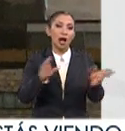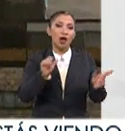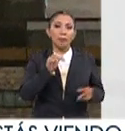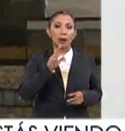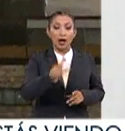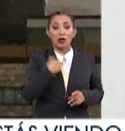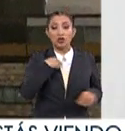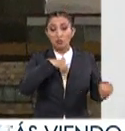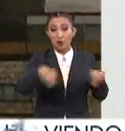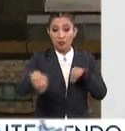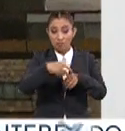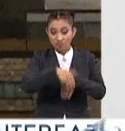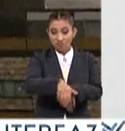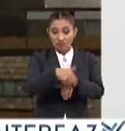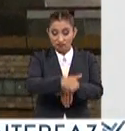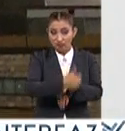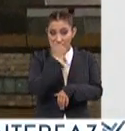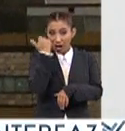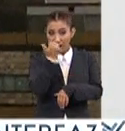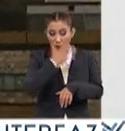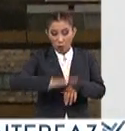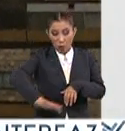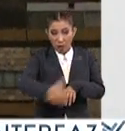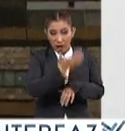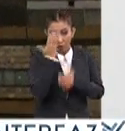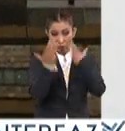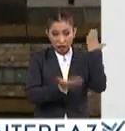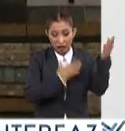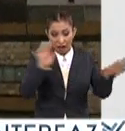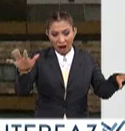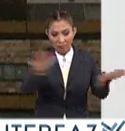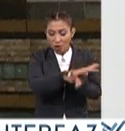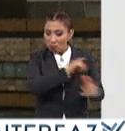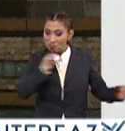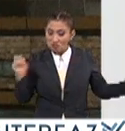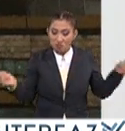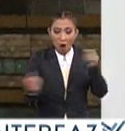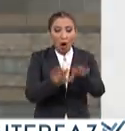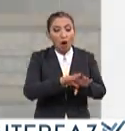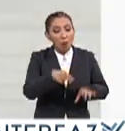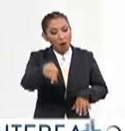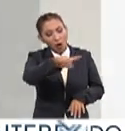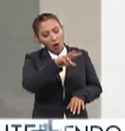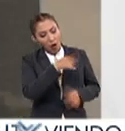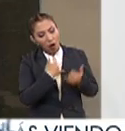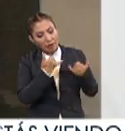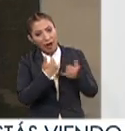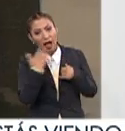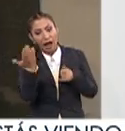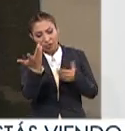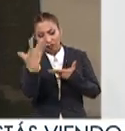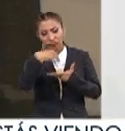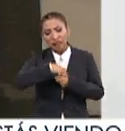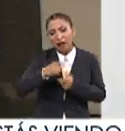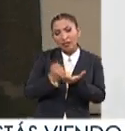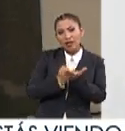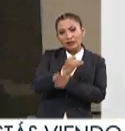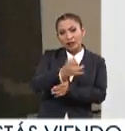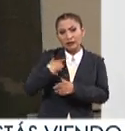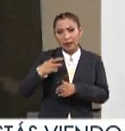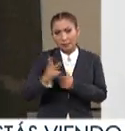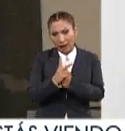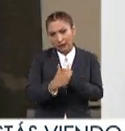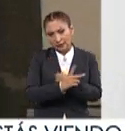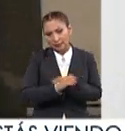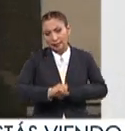Omar, un movimiento estudiantil en México que cambió el panorama de cómo los jóvenes eran incluidos en las decisiones del